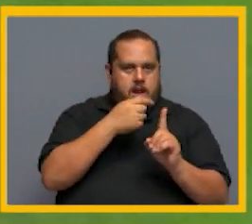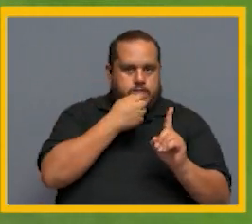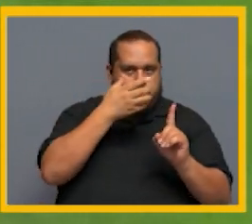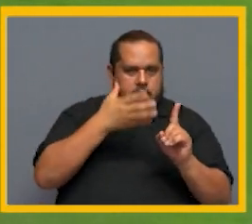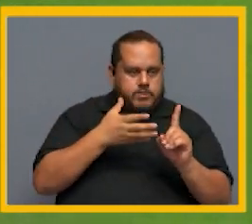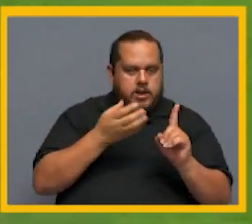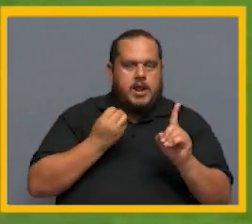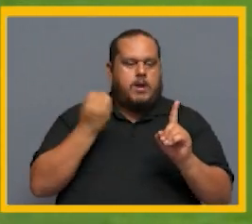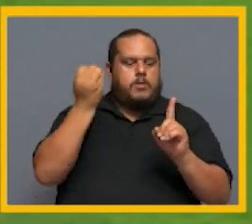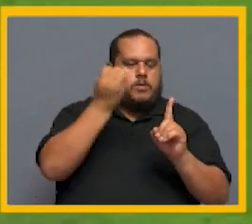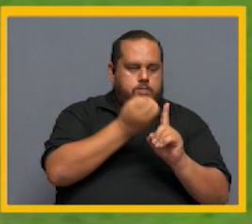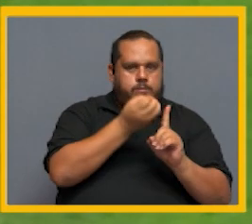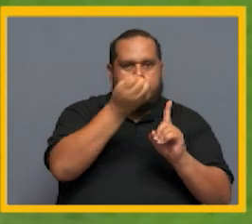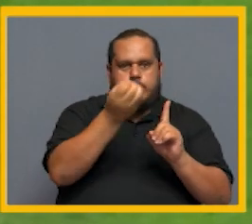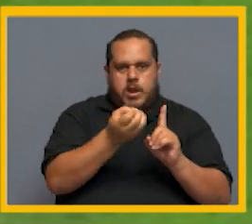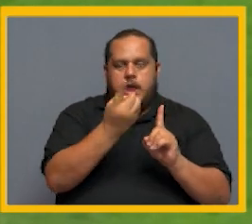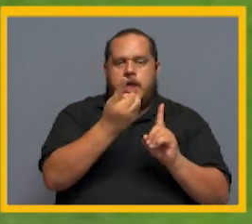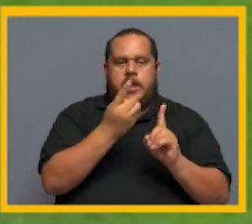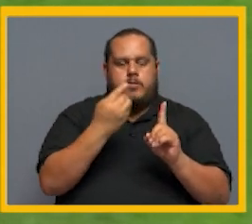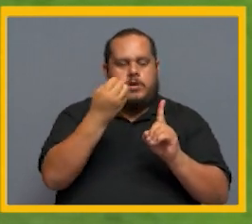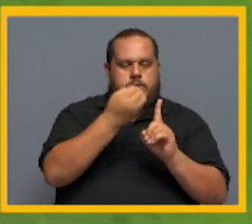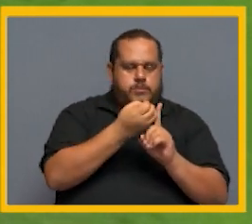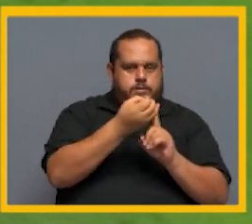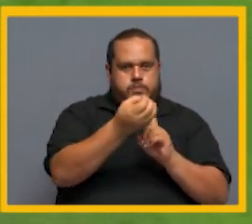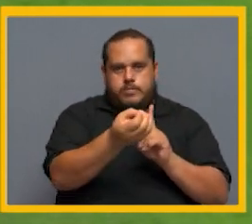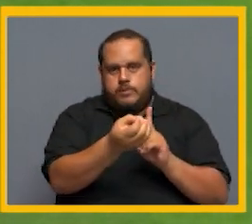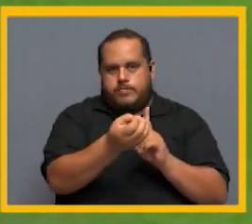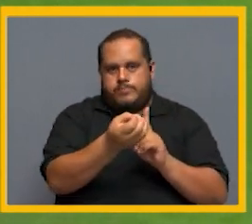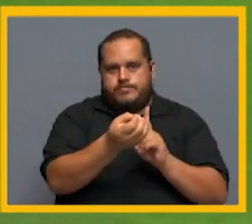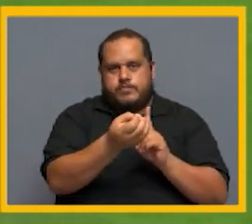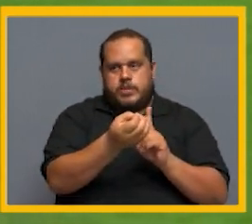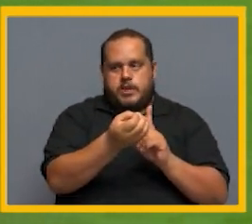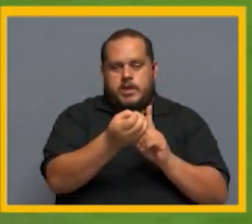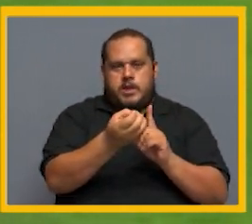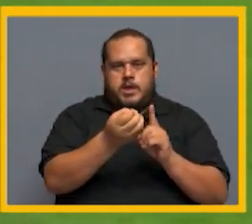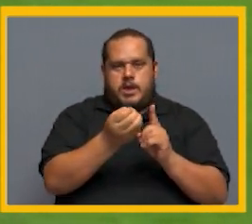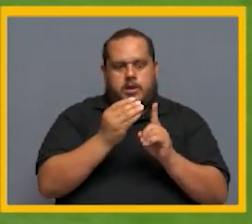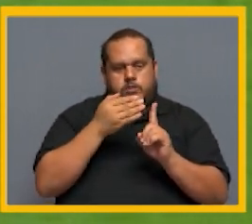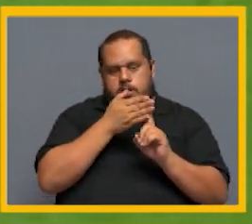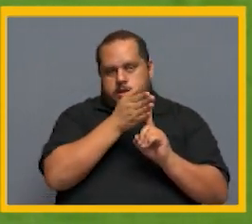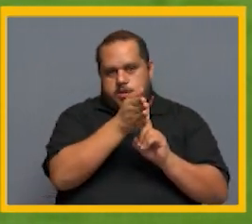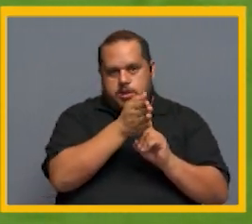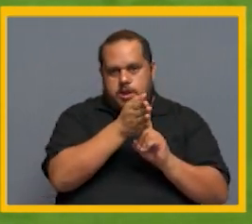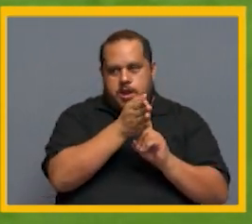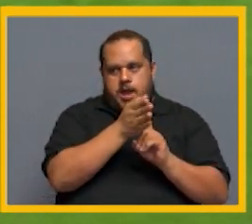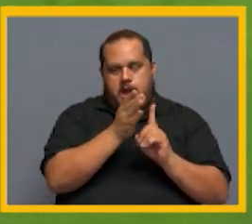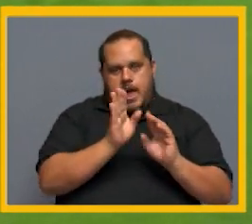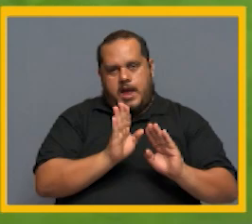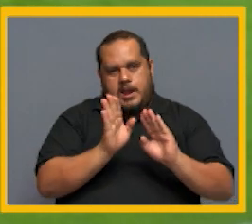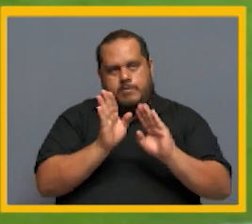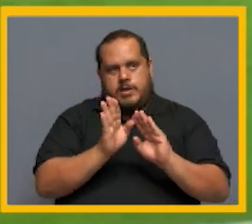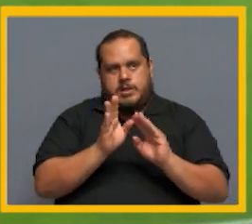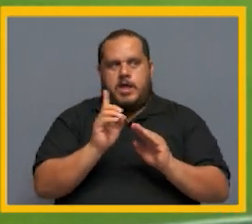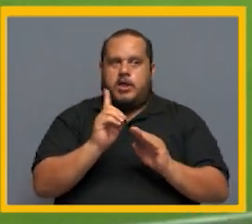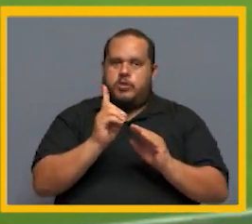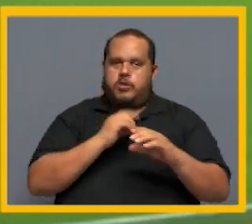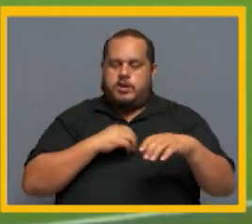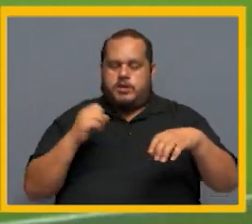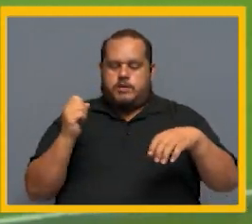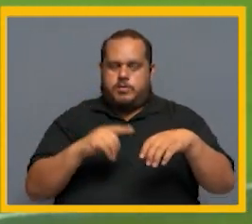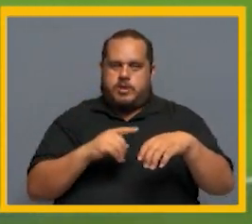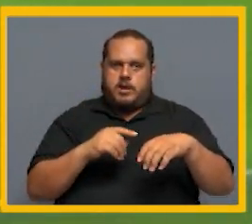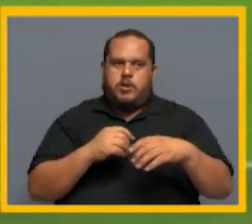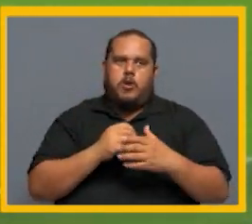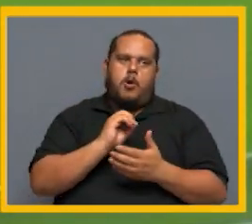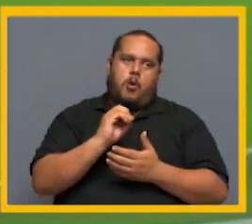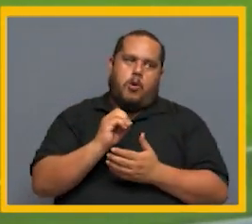bola rebota en una dirección opuesta a la portería o a la meta donde se va a anotar un gol